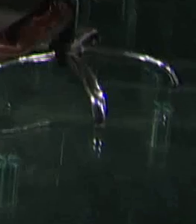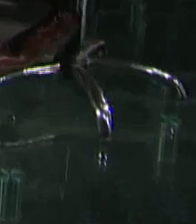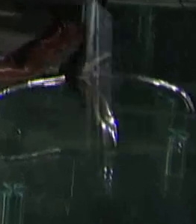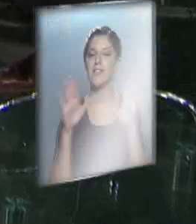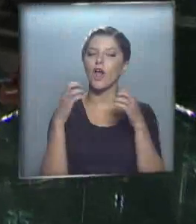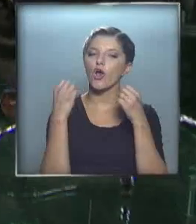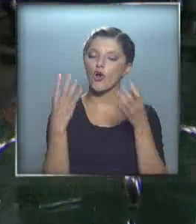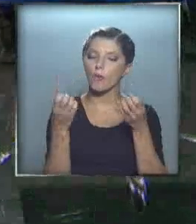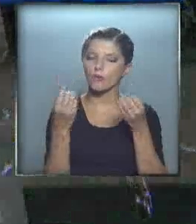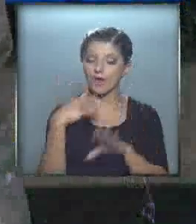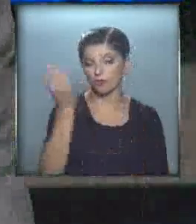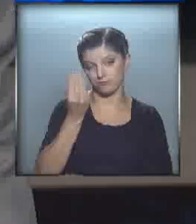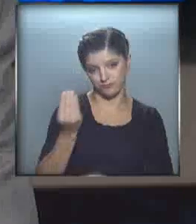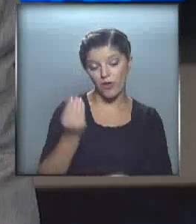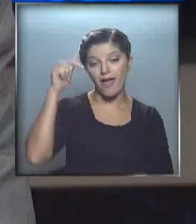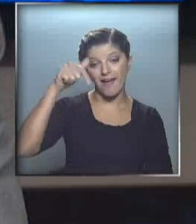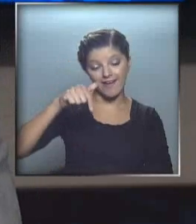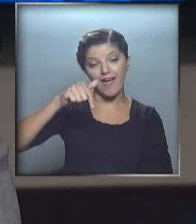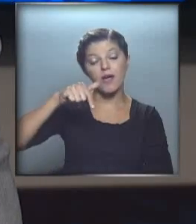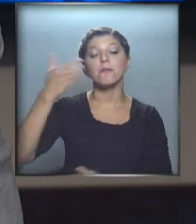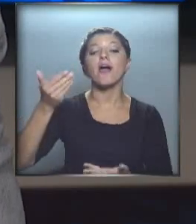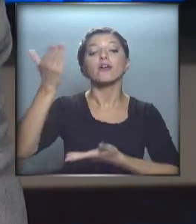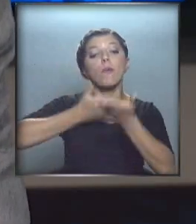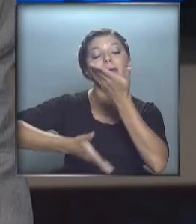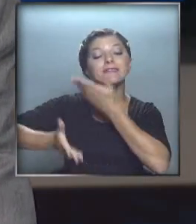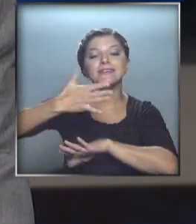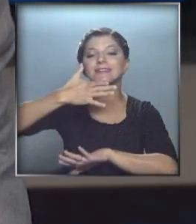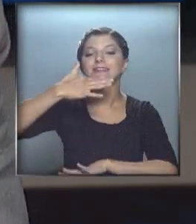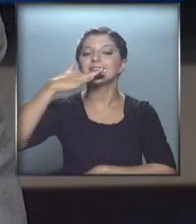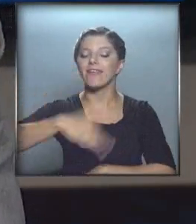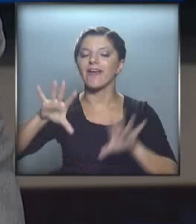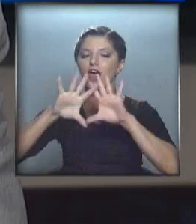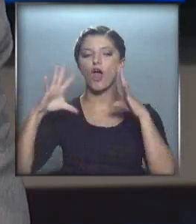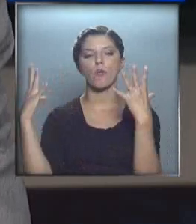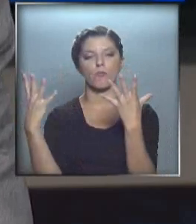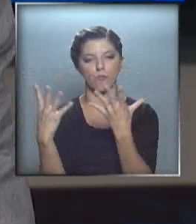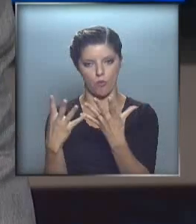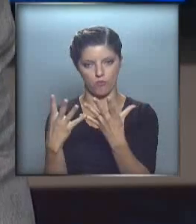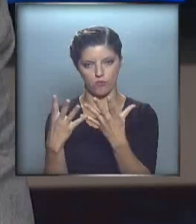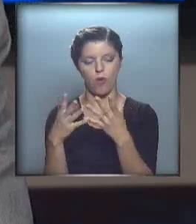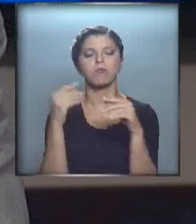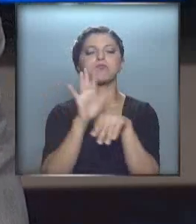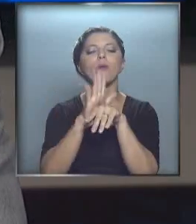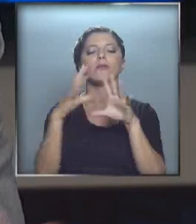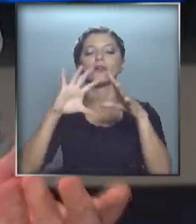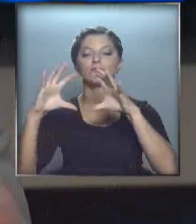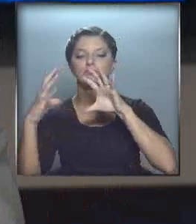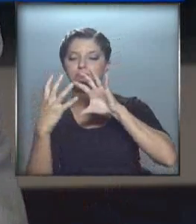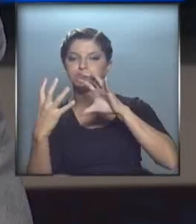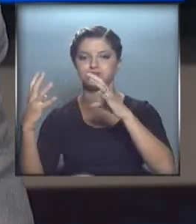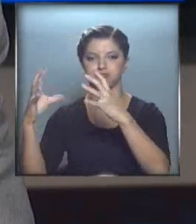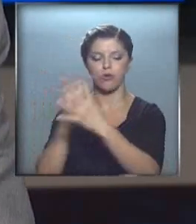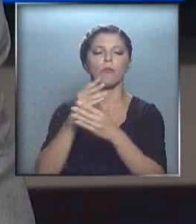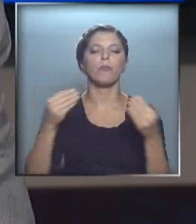¿Qué tal? Como todos los sábados estamos aquí con ustedes para tratar de interpretar y comprender cómo y por qué el mundo gira al revés.